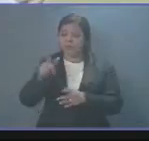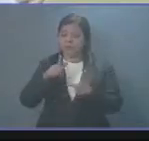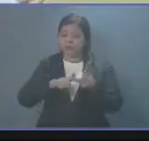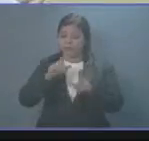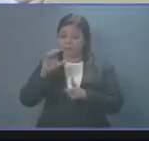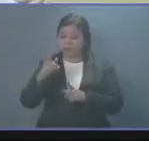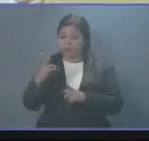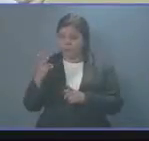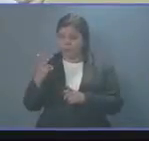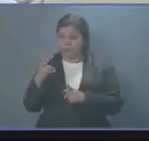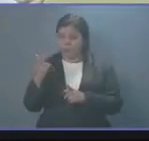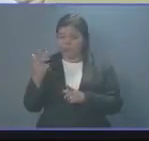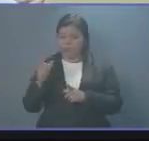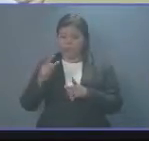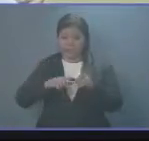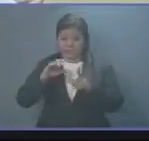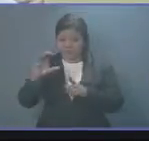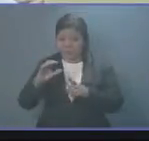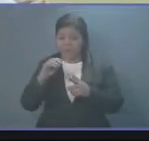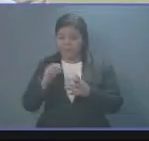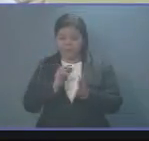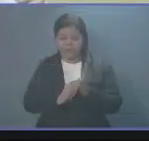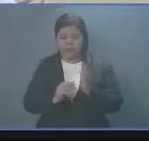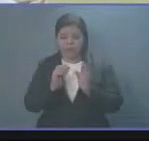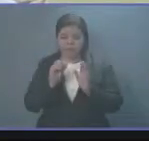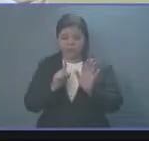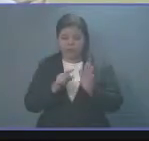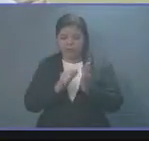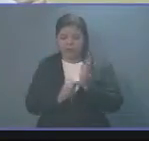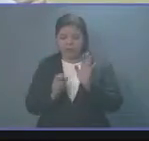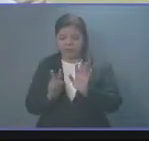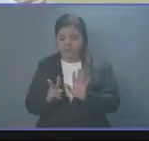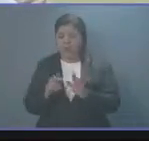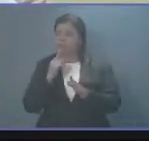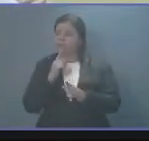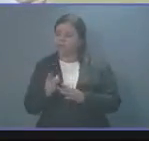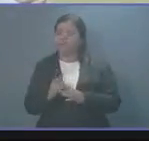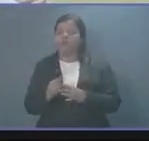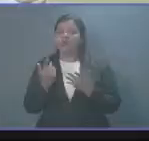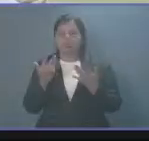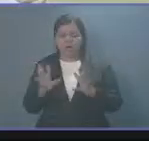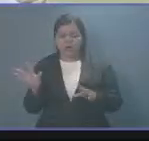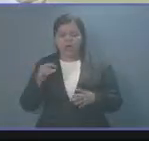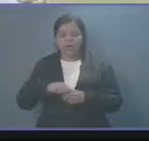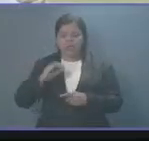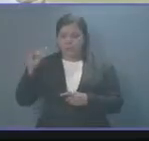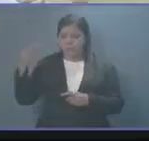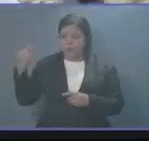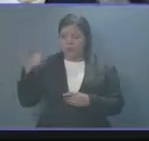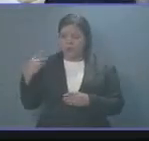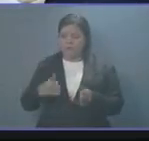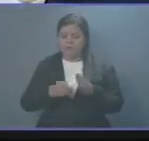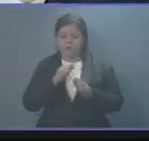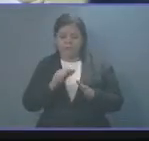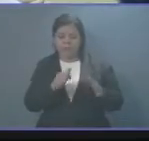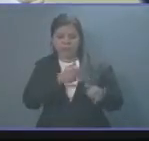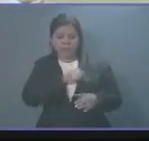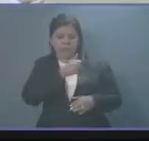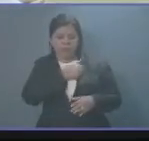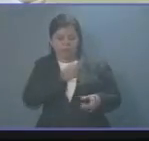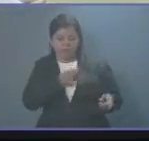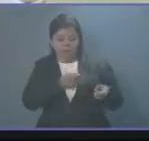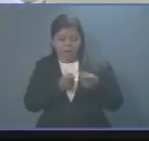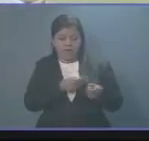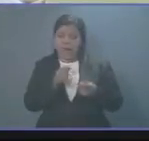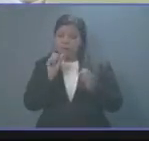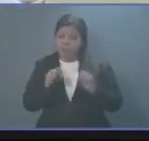en el artículo 15, incisos 6 y 7, que expresan que forman parte de la Junta Directiva del Instituto Administrador y deben